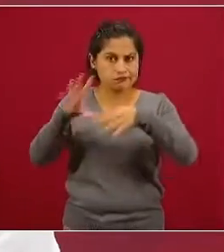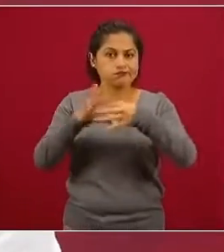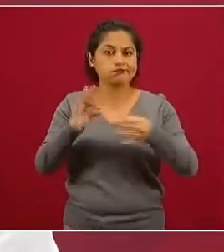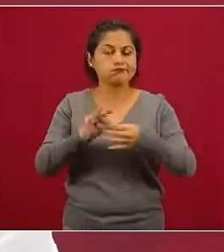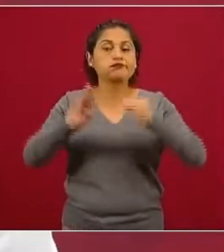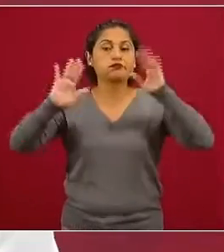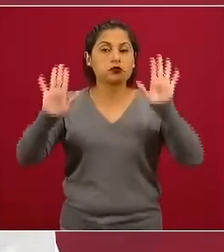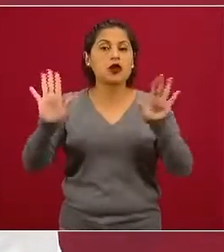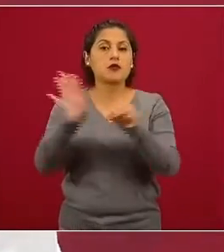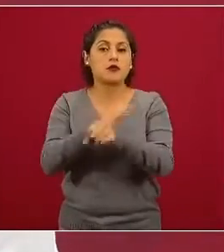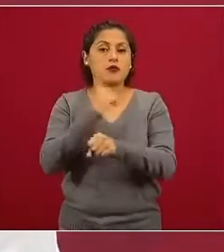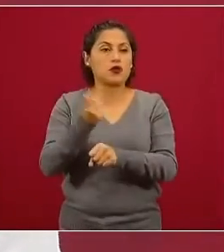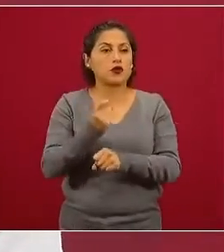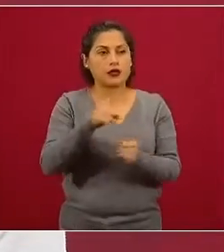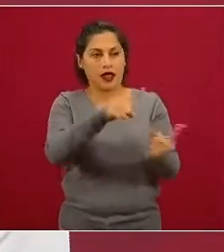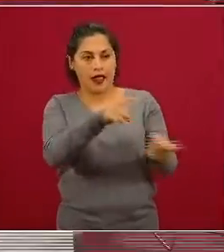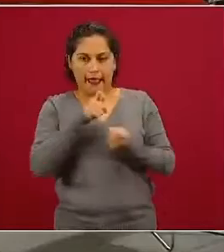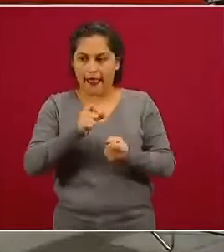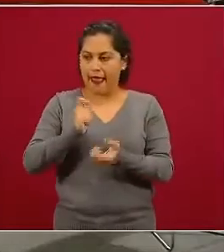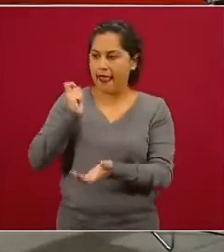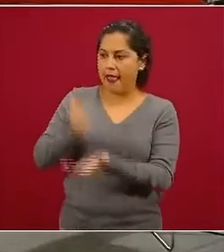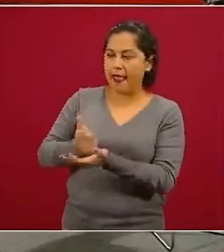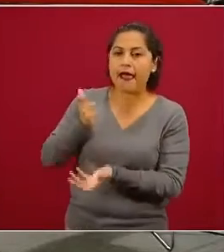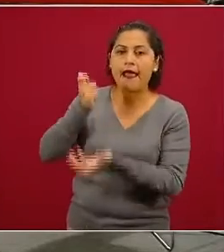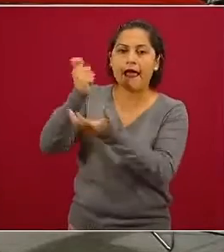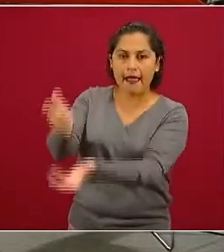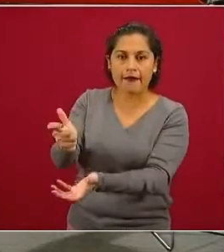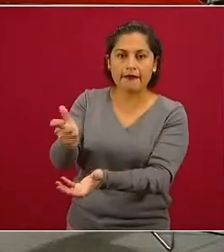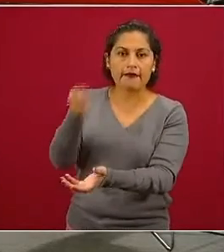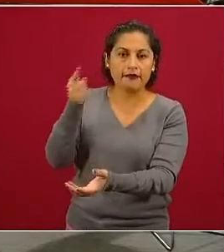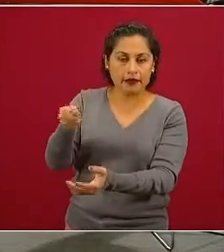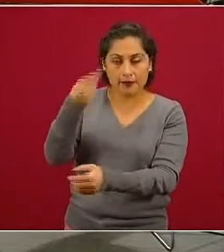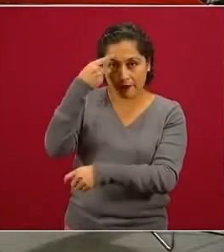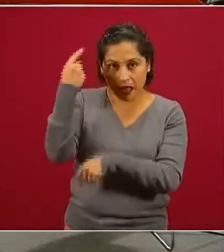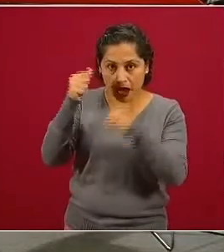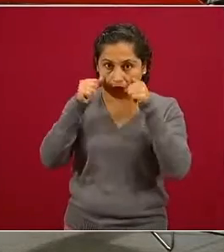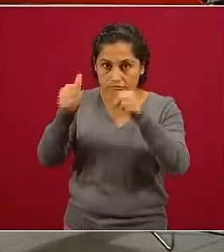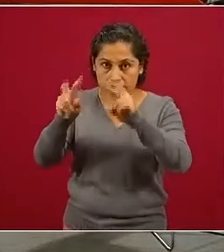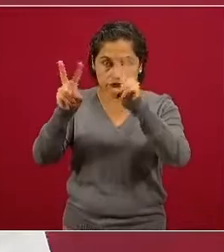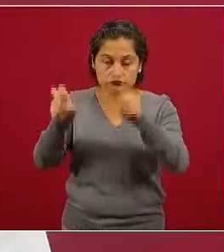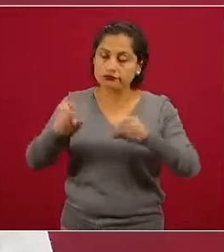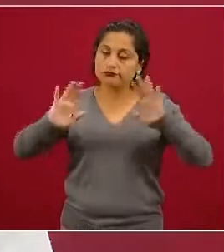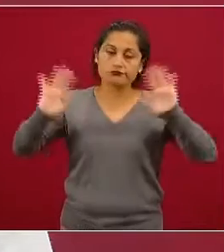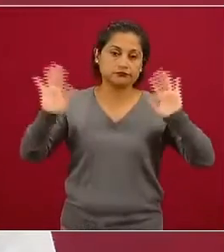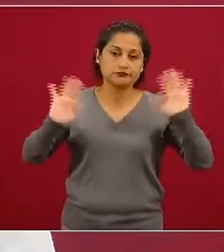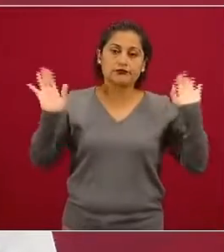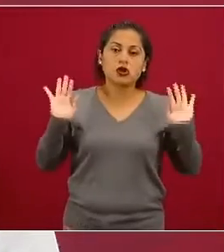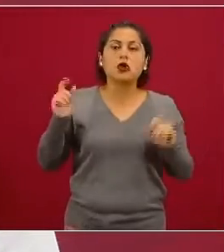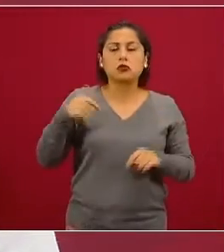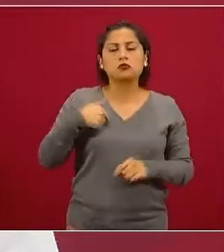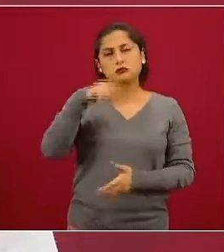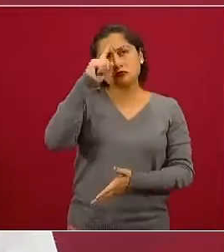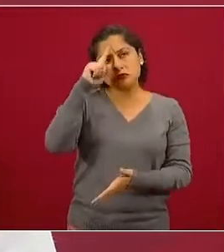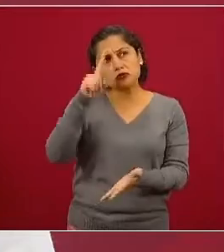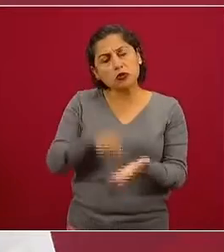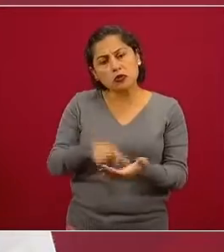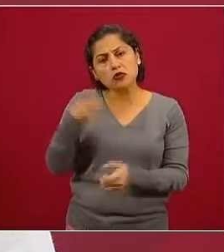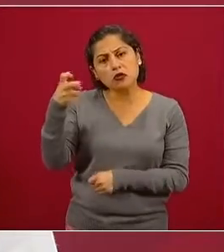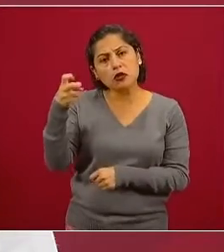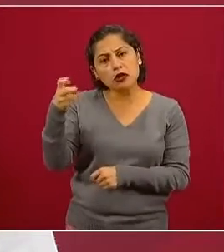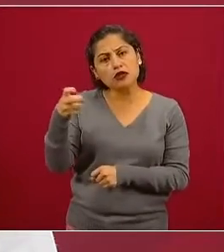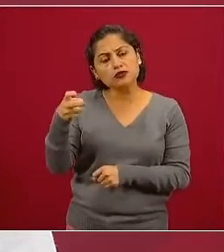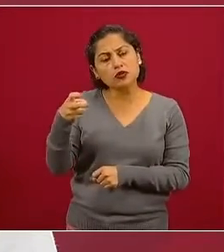impuesto a un propósito. Esa no es la manera en que funciona el sistema fiscal mexicano, por razones diversas históricas